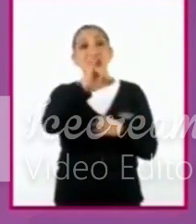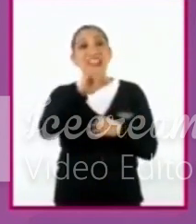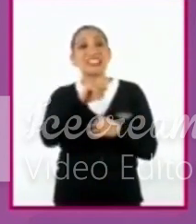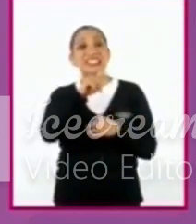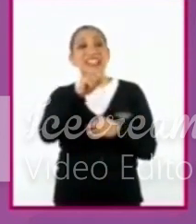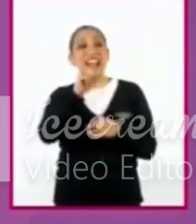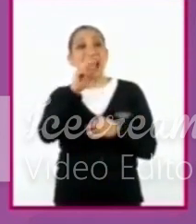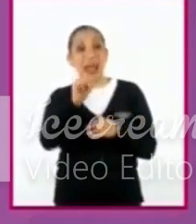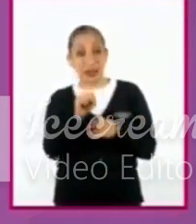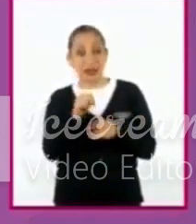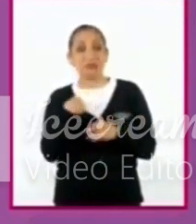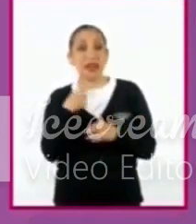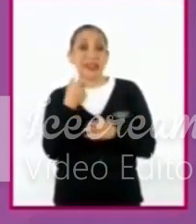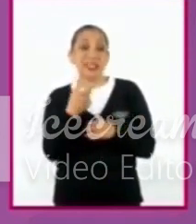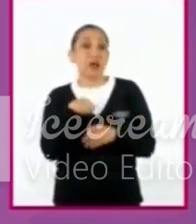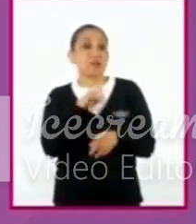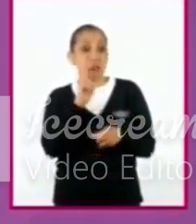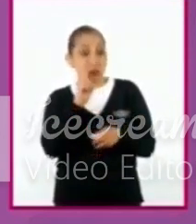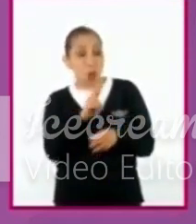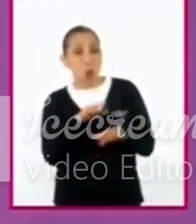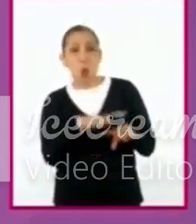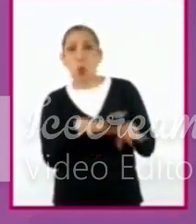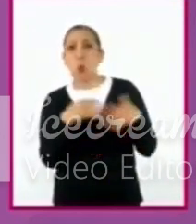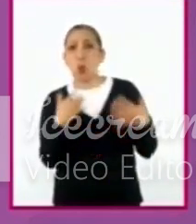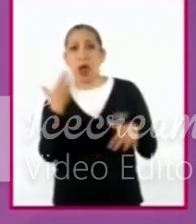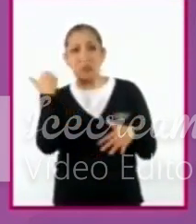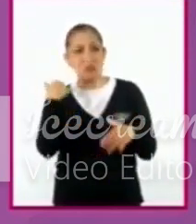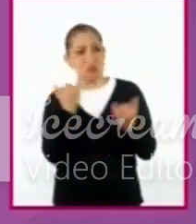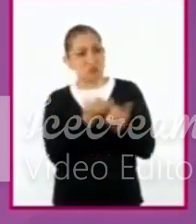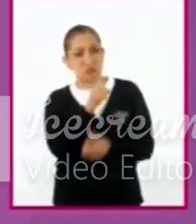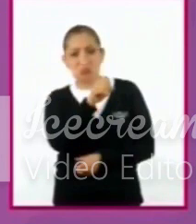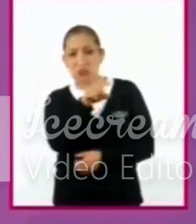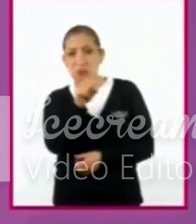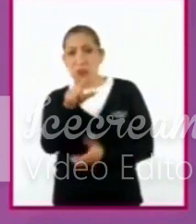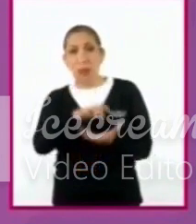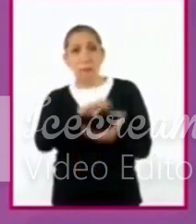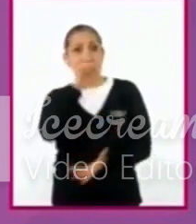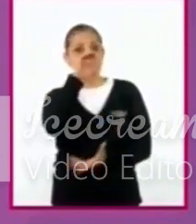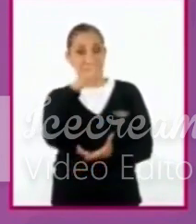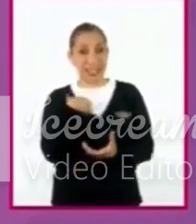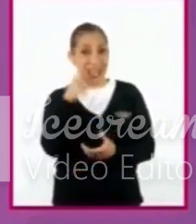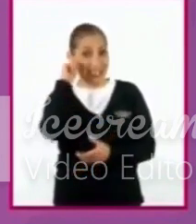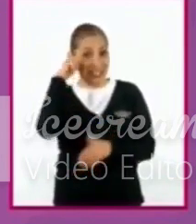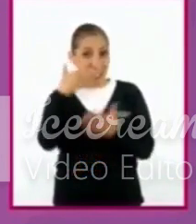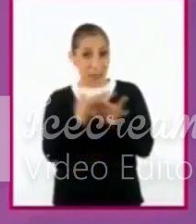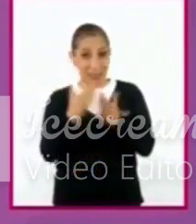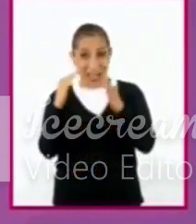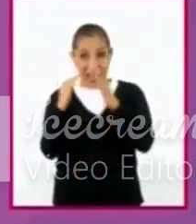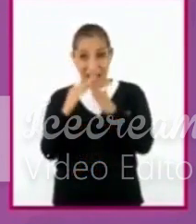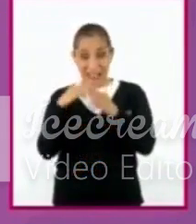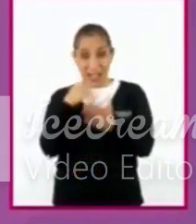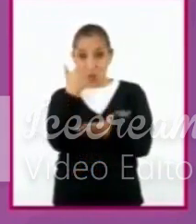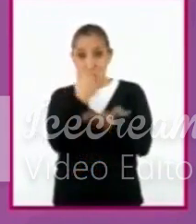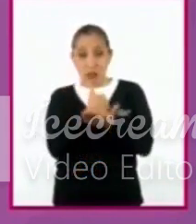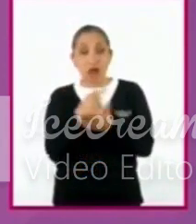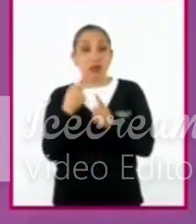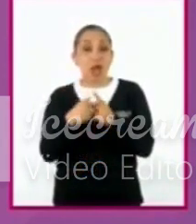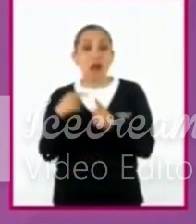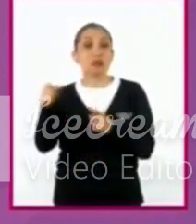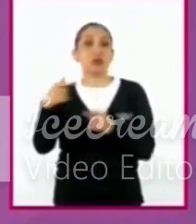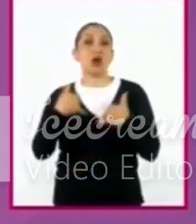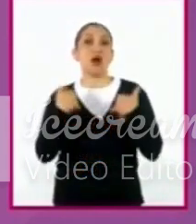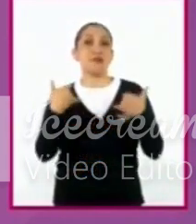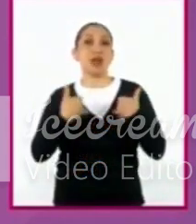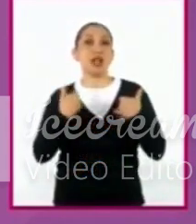de manera que era una cosa notable en aquella época que la mayor parte de los sirvientes de las casas de la ciudad era de